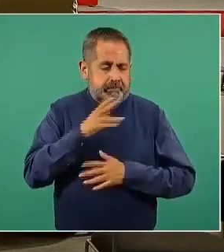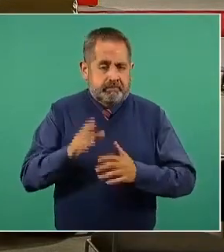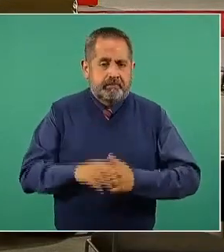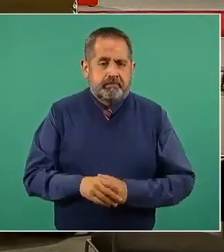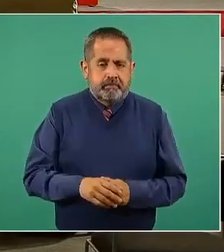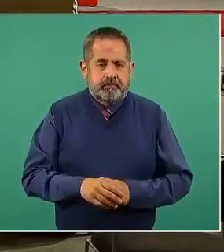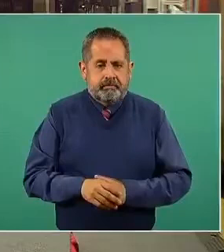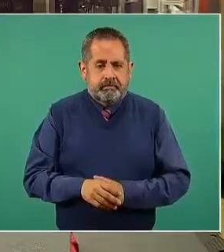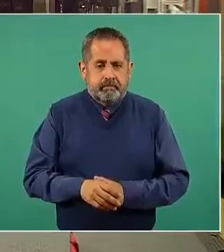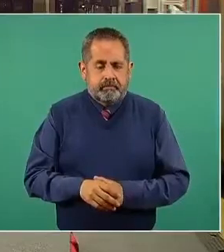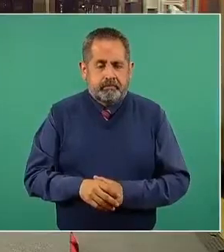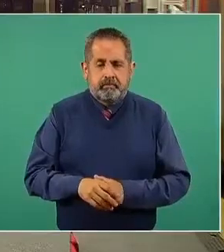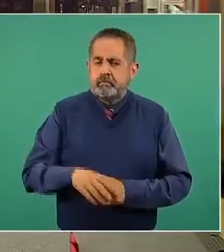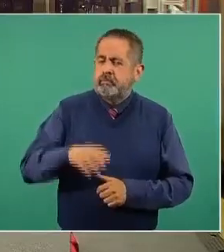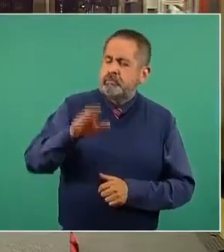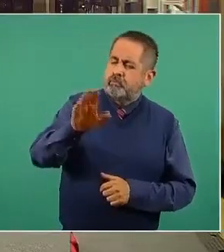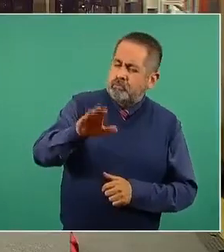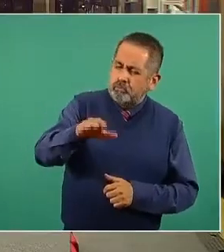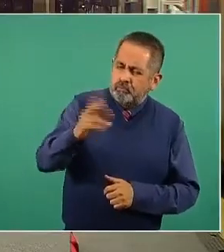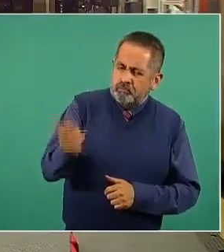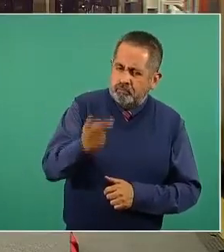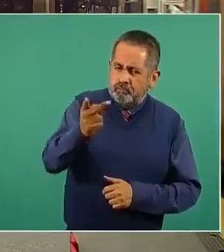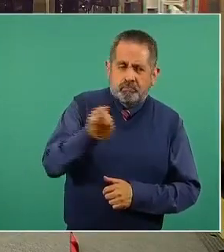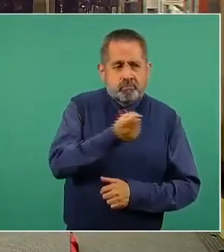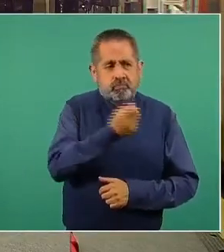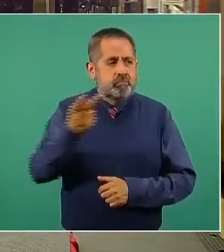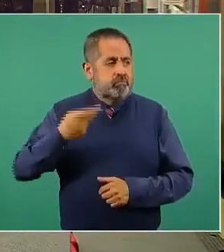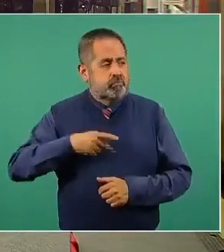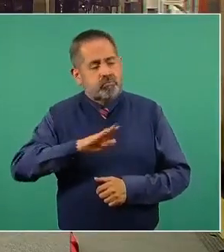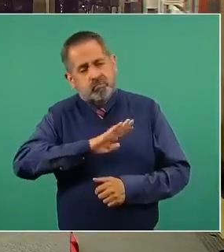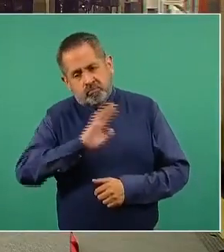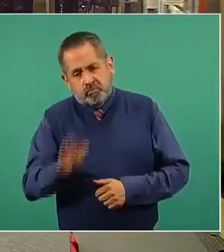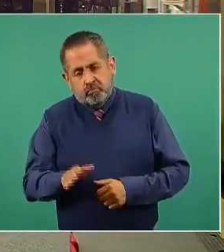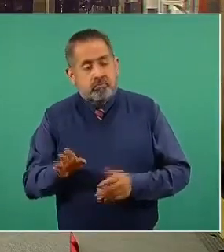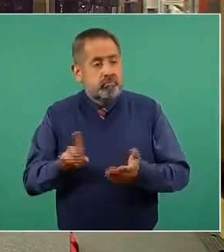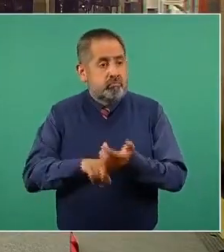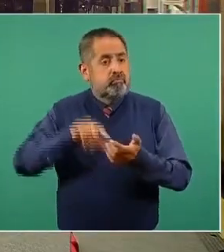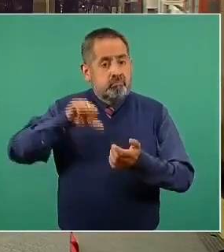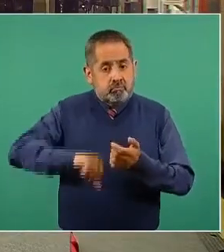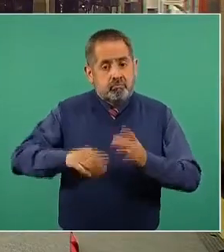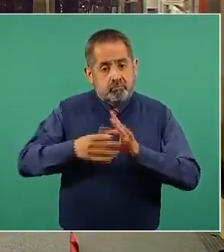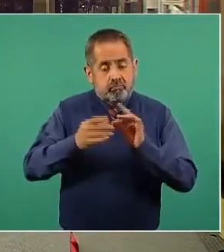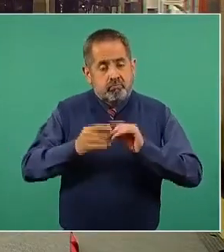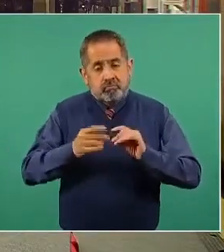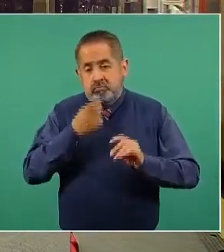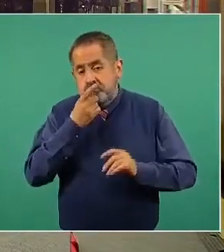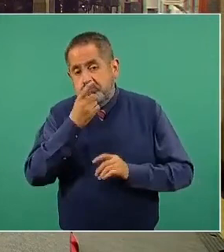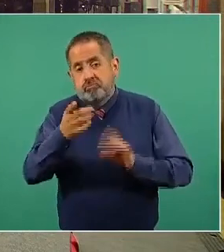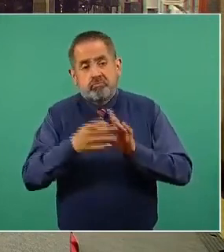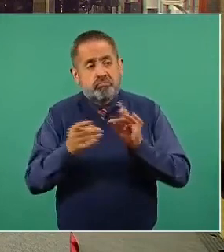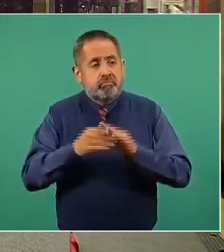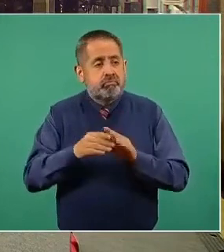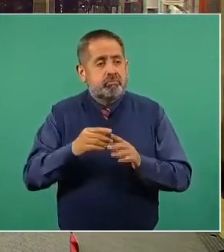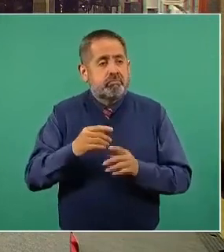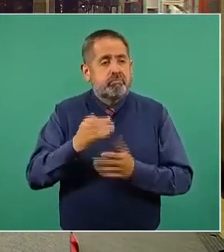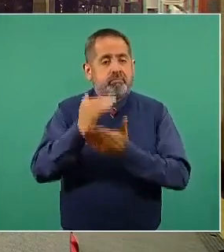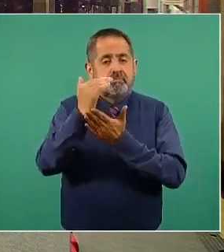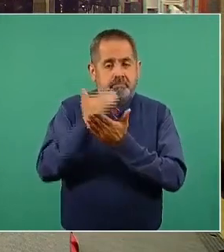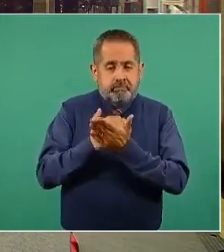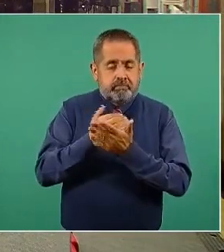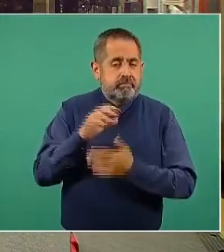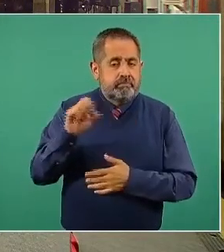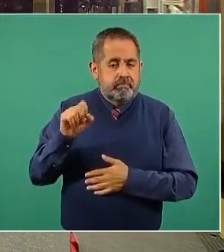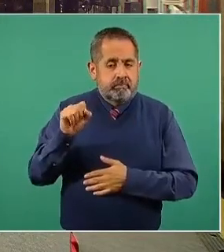necesario. Y precisamente hablando de mortalidad, nuevamente hoy se tiene el registro de menos de